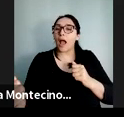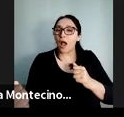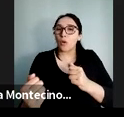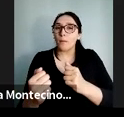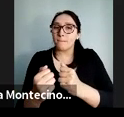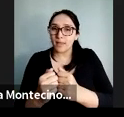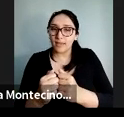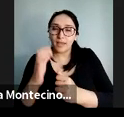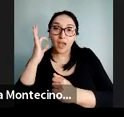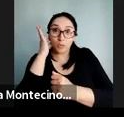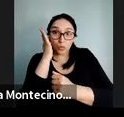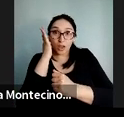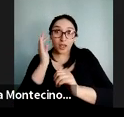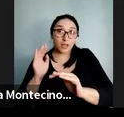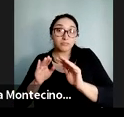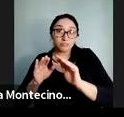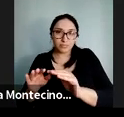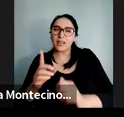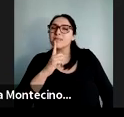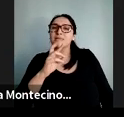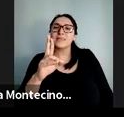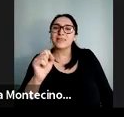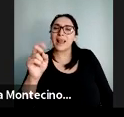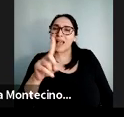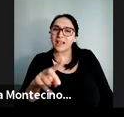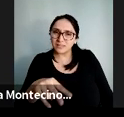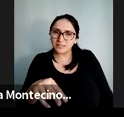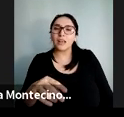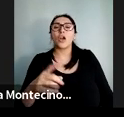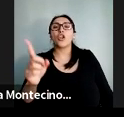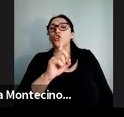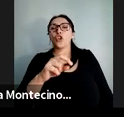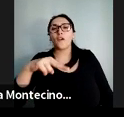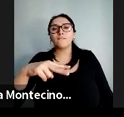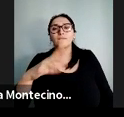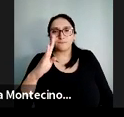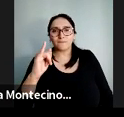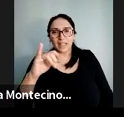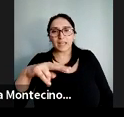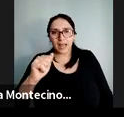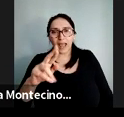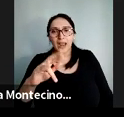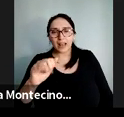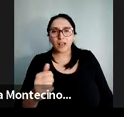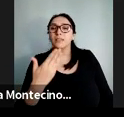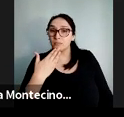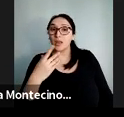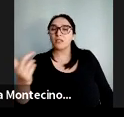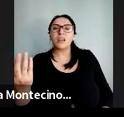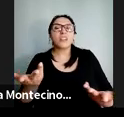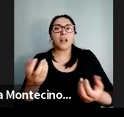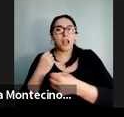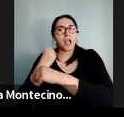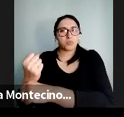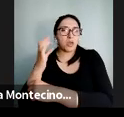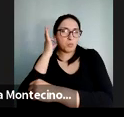mujeres, tanto cis, trans, no binarias, en la gestión de sus dispositivos, en la creación de comunidades,